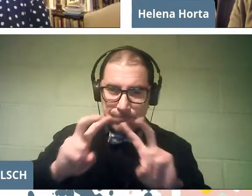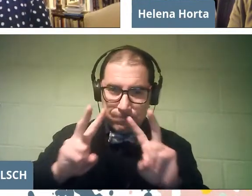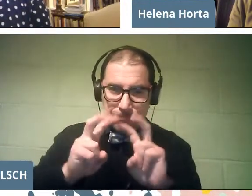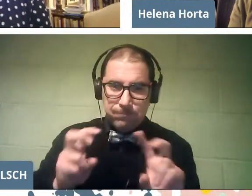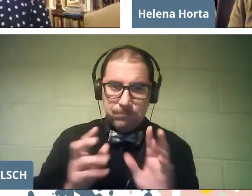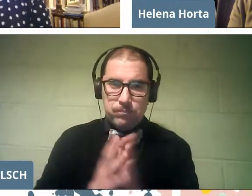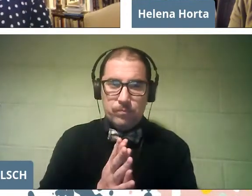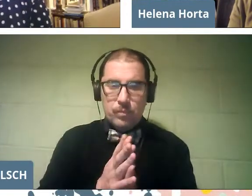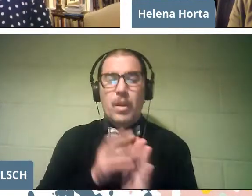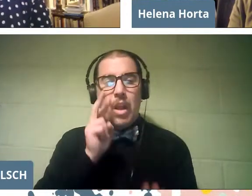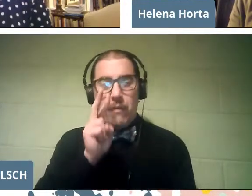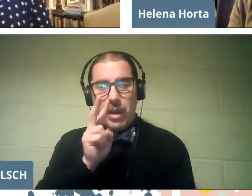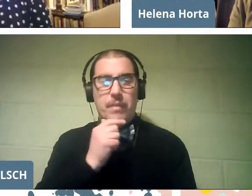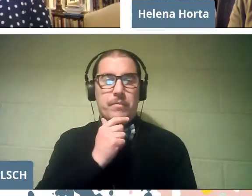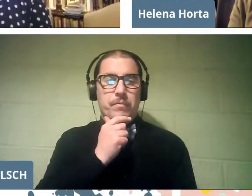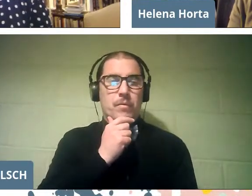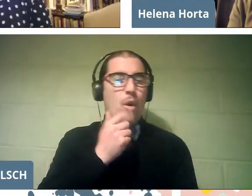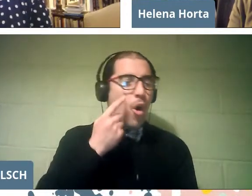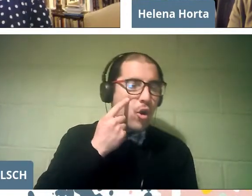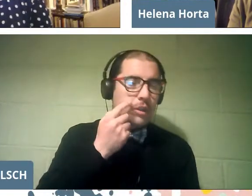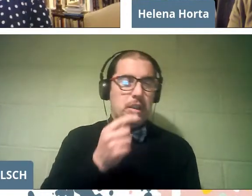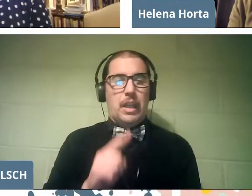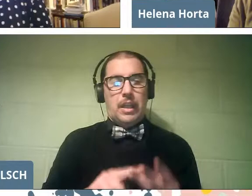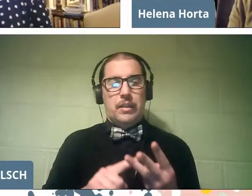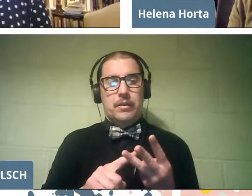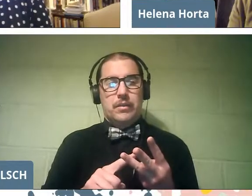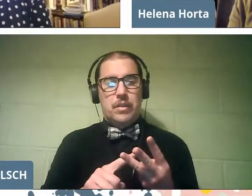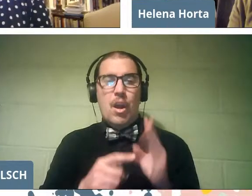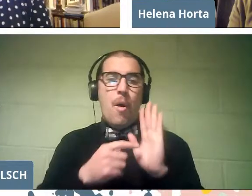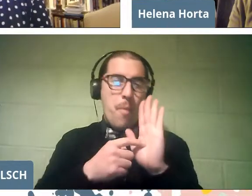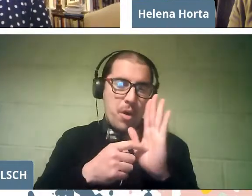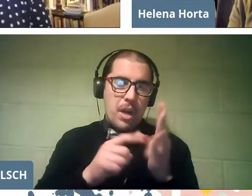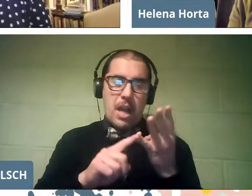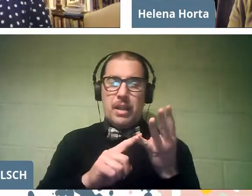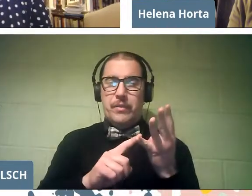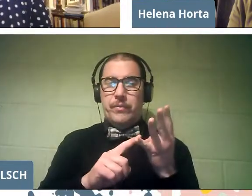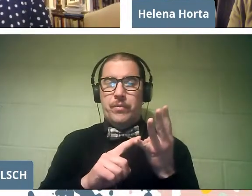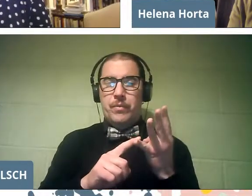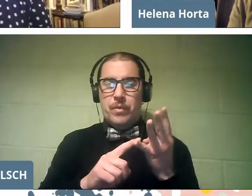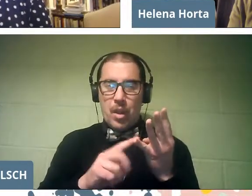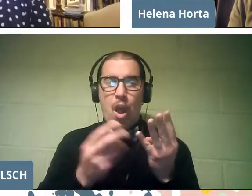de apreciación, de visibilización y de puesta en valor de,